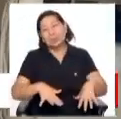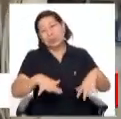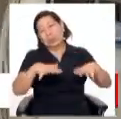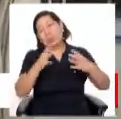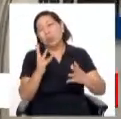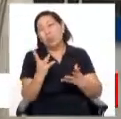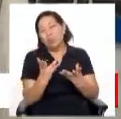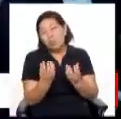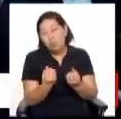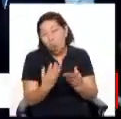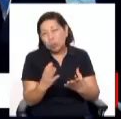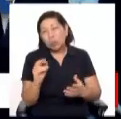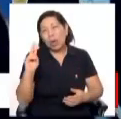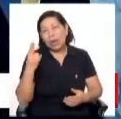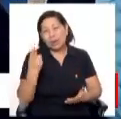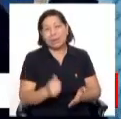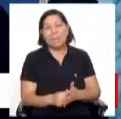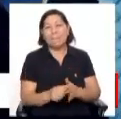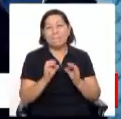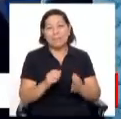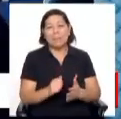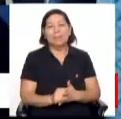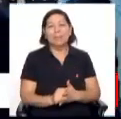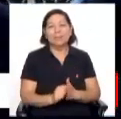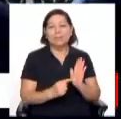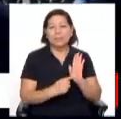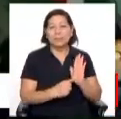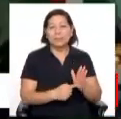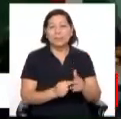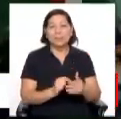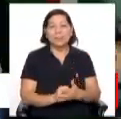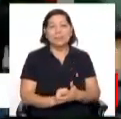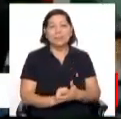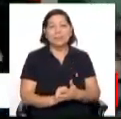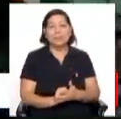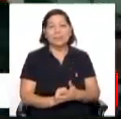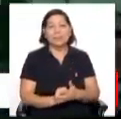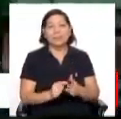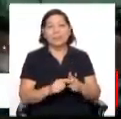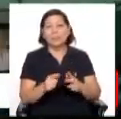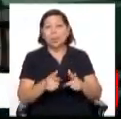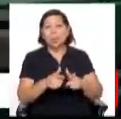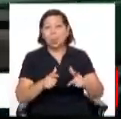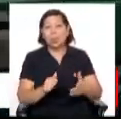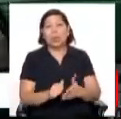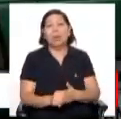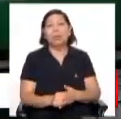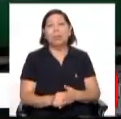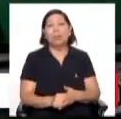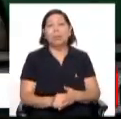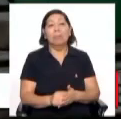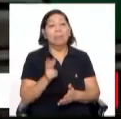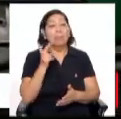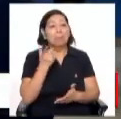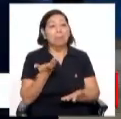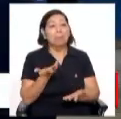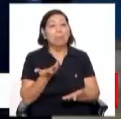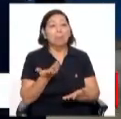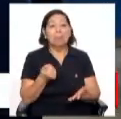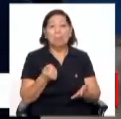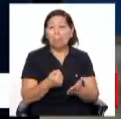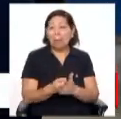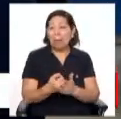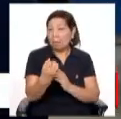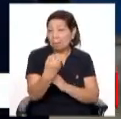mucha delincuencia. El peligro que nos exponemos cuando salimos a algún lugar y los carros no respetan el